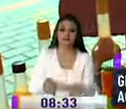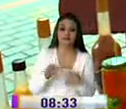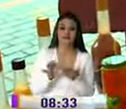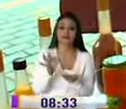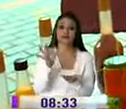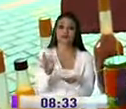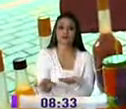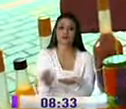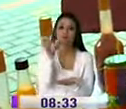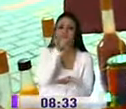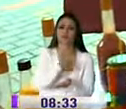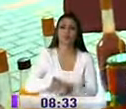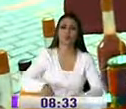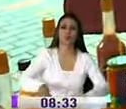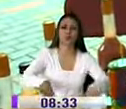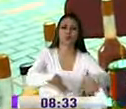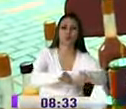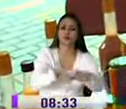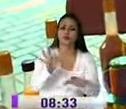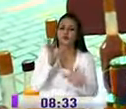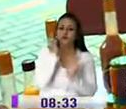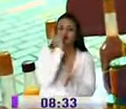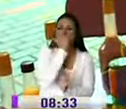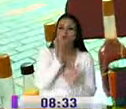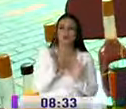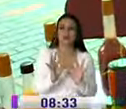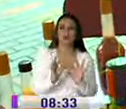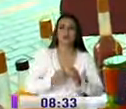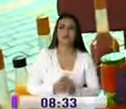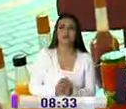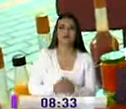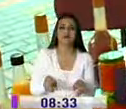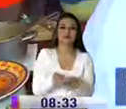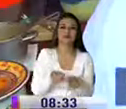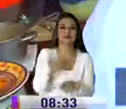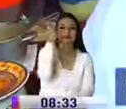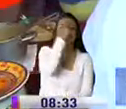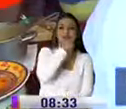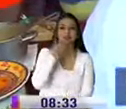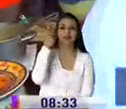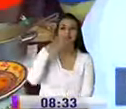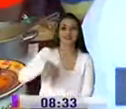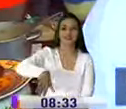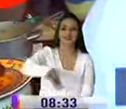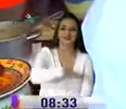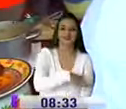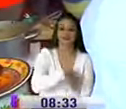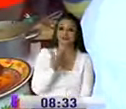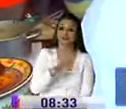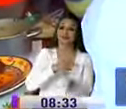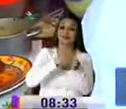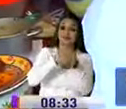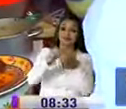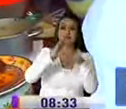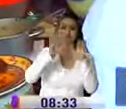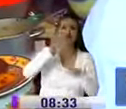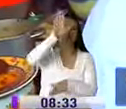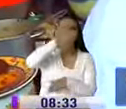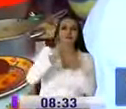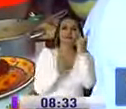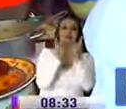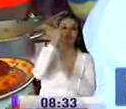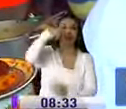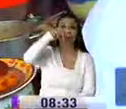un lugar muy escogido, pienso que es el paraíso. Le invitamos a toda la ciudadanía, a todo el Ecuador, que venga, visite Perucho,